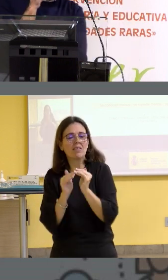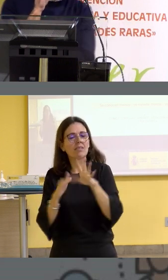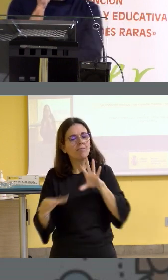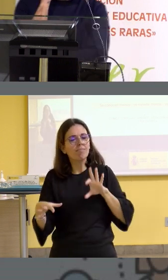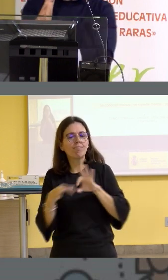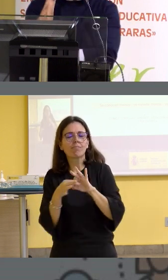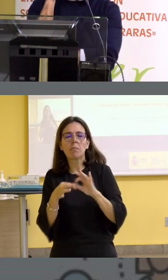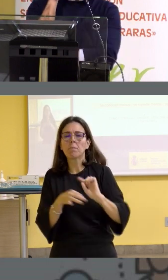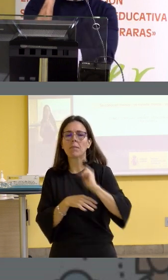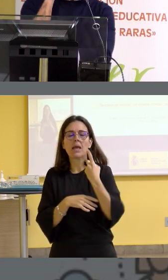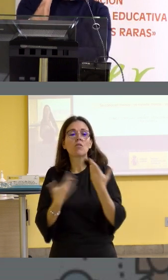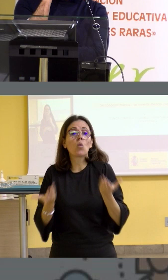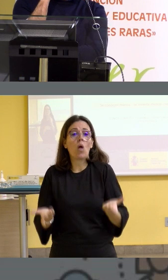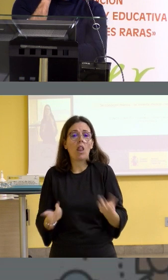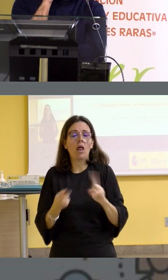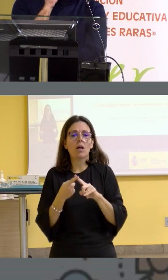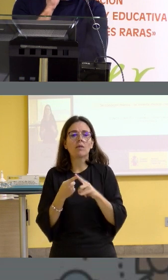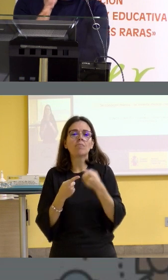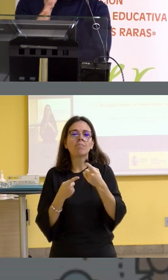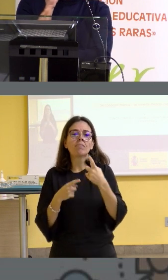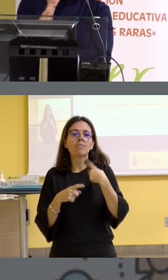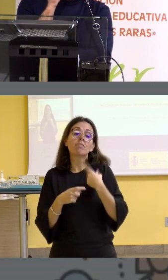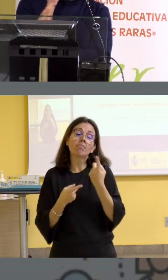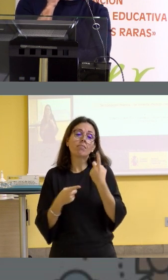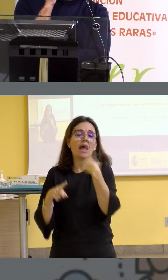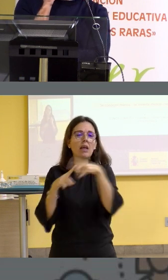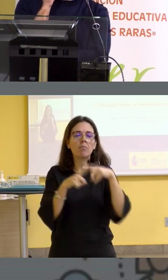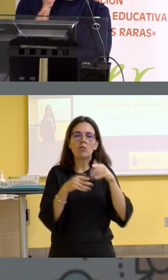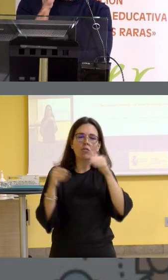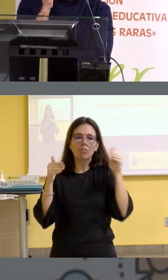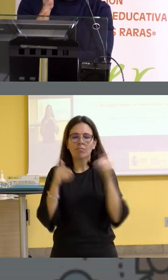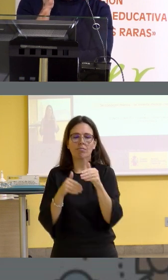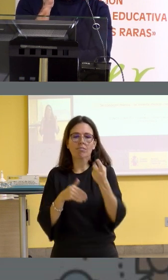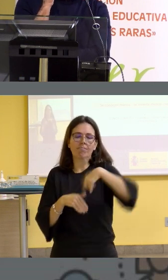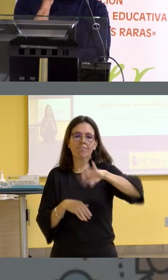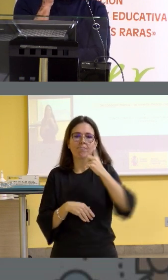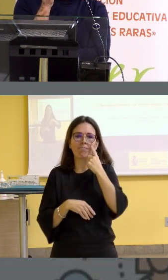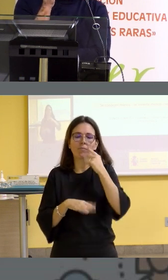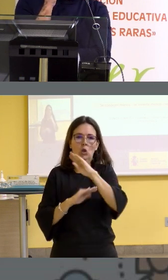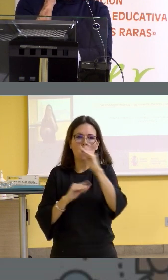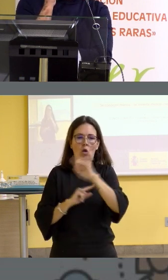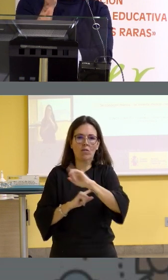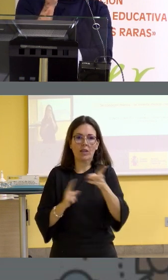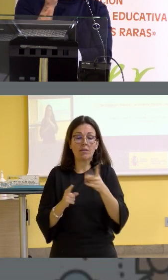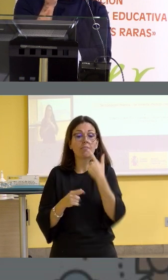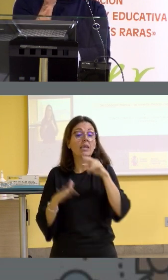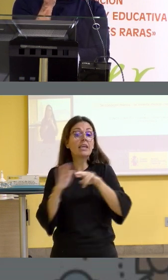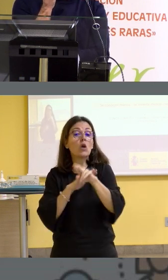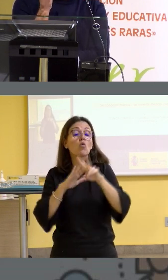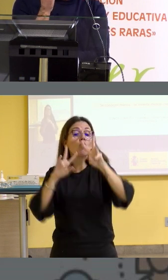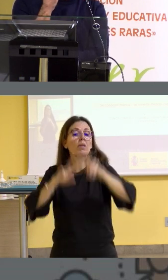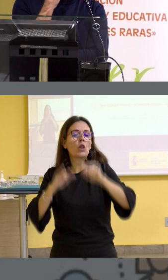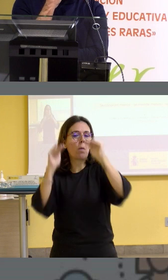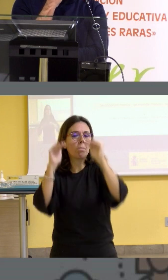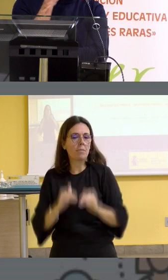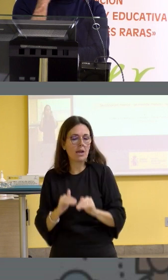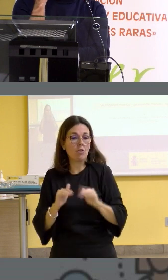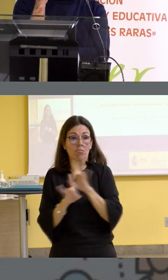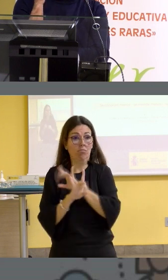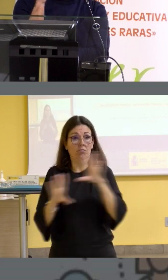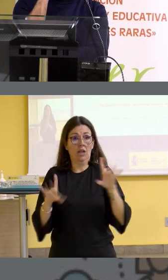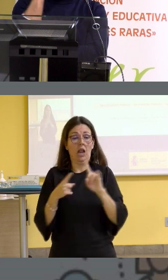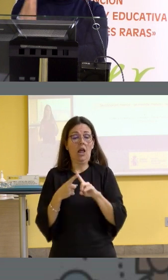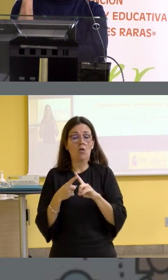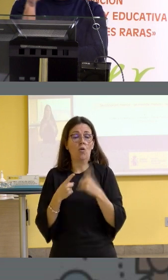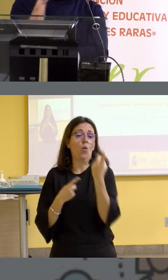muchas otras cosas, una serie de aspectos centrales que merece tener en cuenta. Hay menos recursos en la investigación para ellas, eso es obvio,